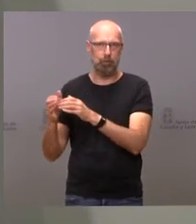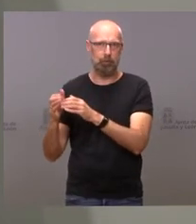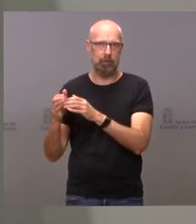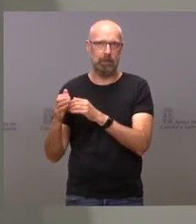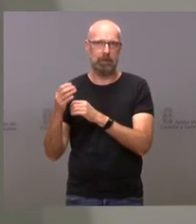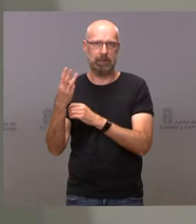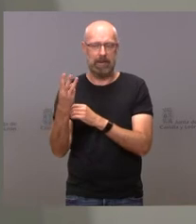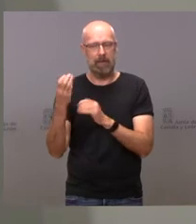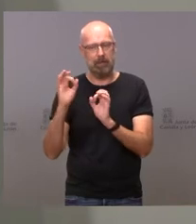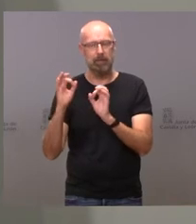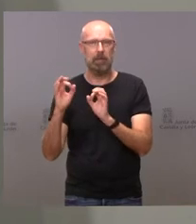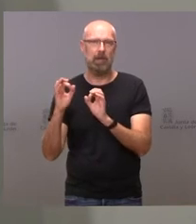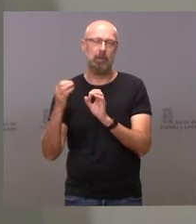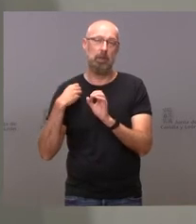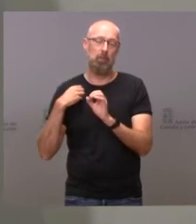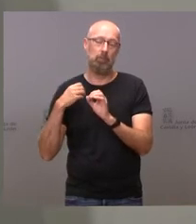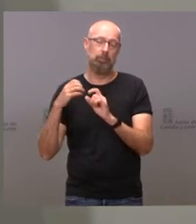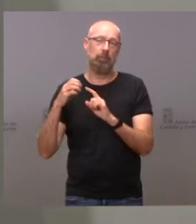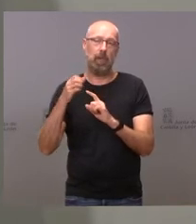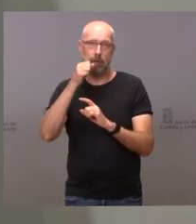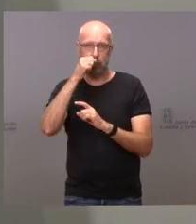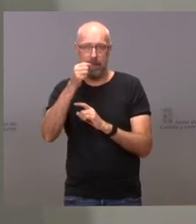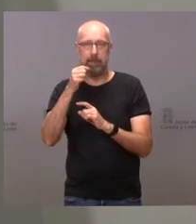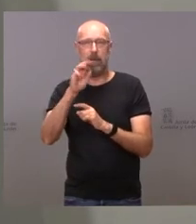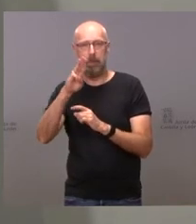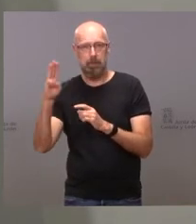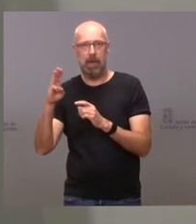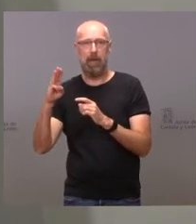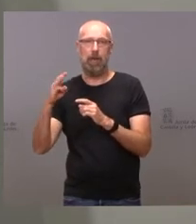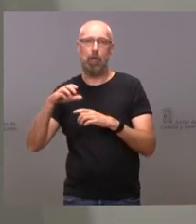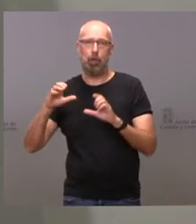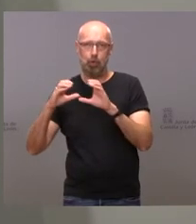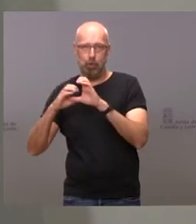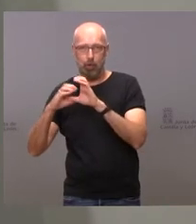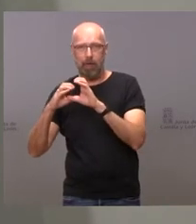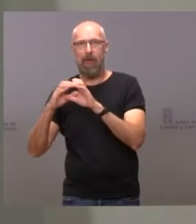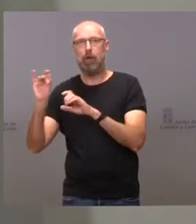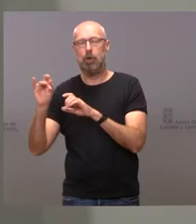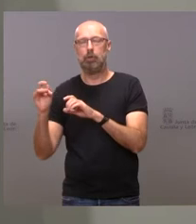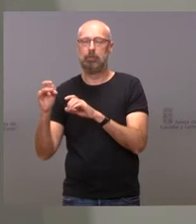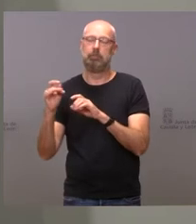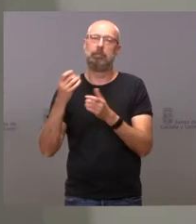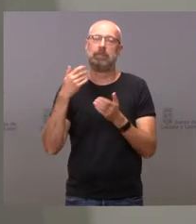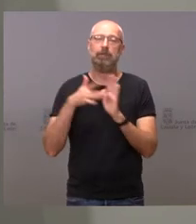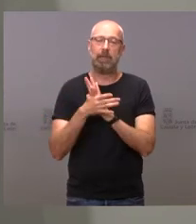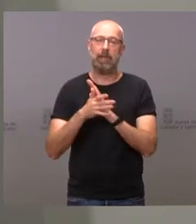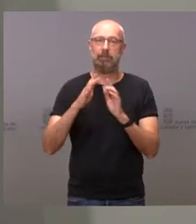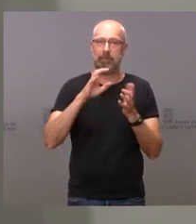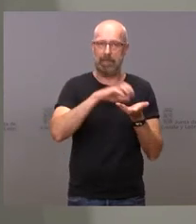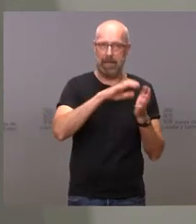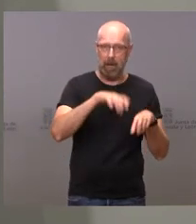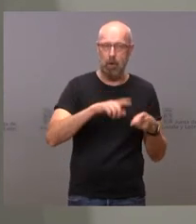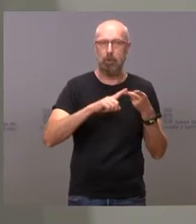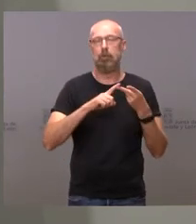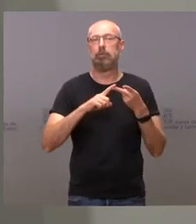Socialista, por el Partido Popular y Ciudadanos, Castilla y León, Castilla-La Mancha y Aragón.